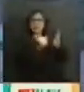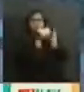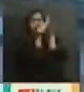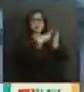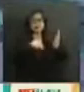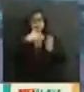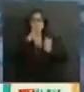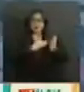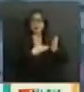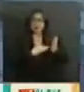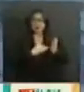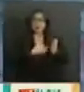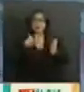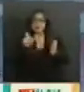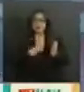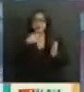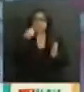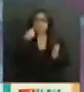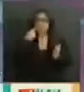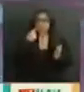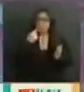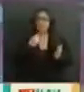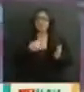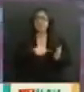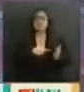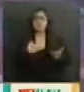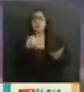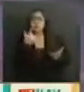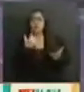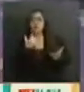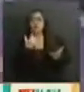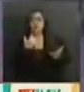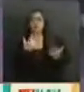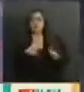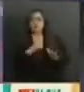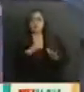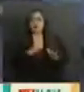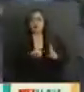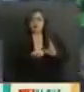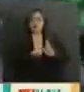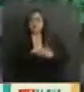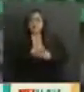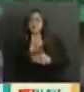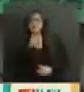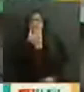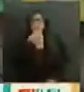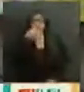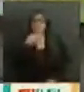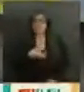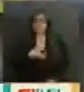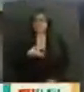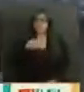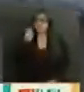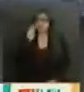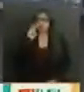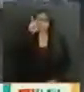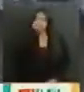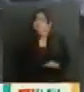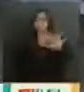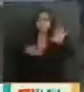flor, en esto que recibe el nombre de la Plaza de Todas. Aquí, con la clásica fachada del